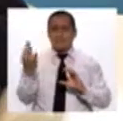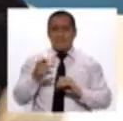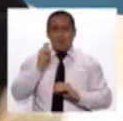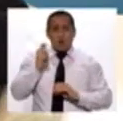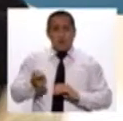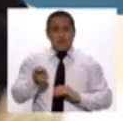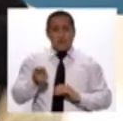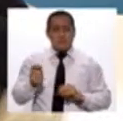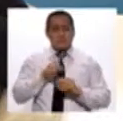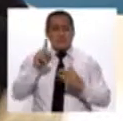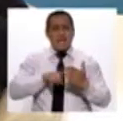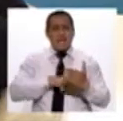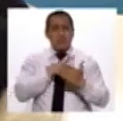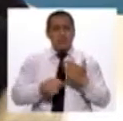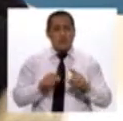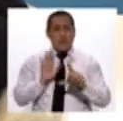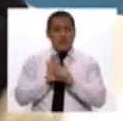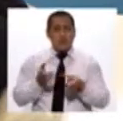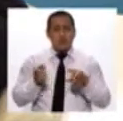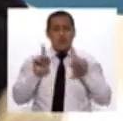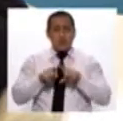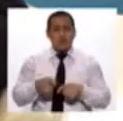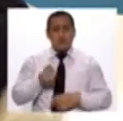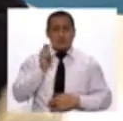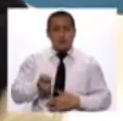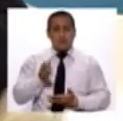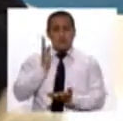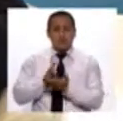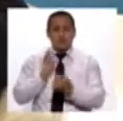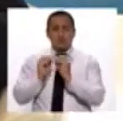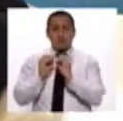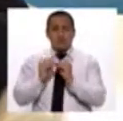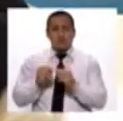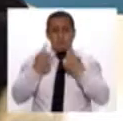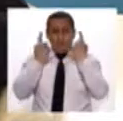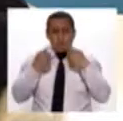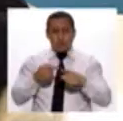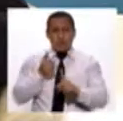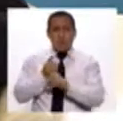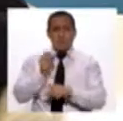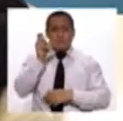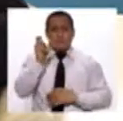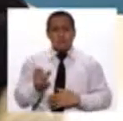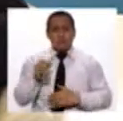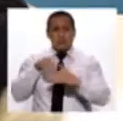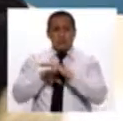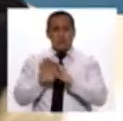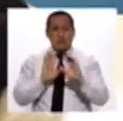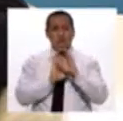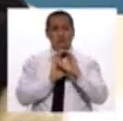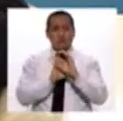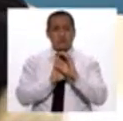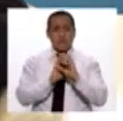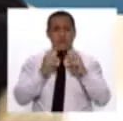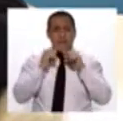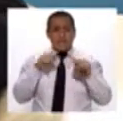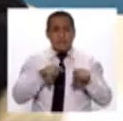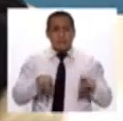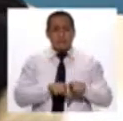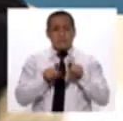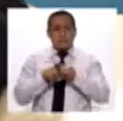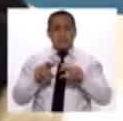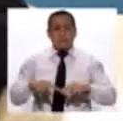Judicial inaplicar una ley cuando tienen que sentenciar y resolver su causa conforme a principios que están en la Constitución. Esto